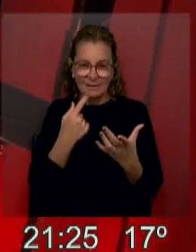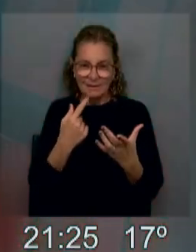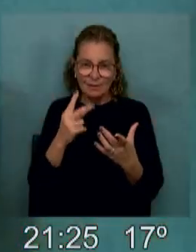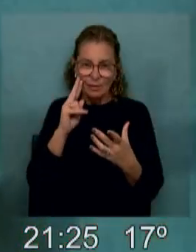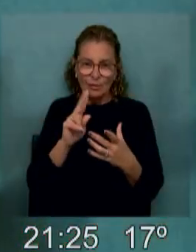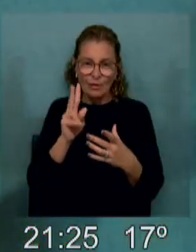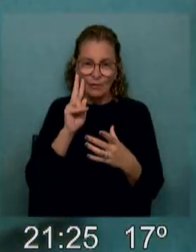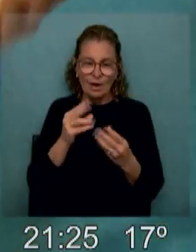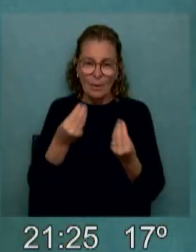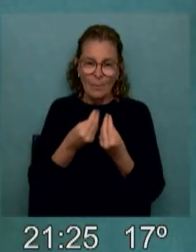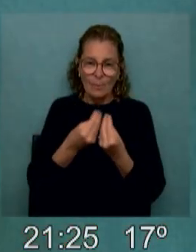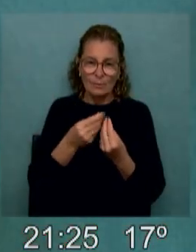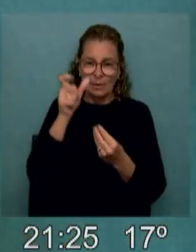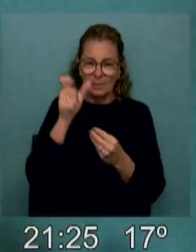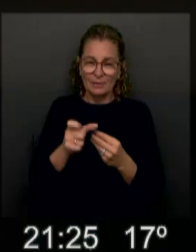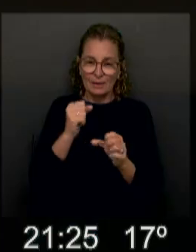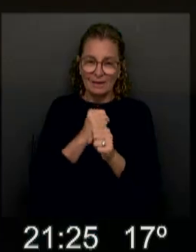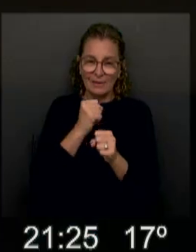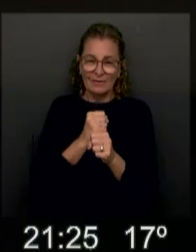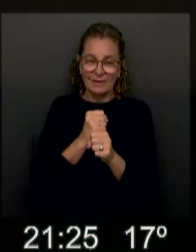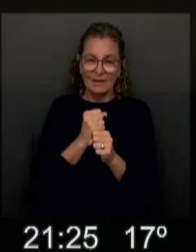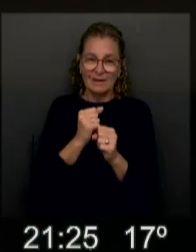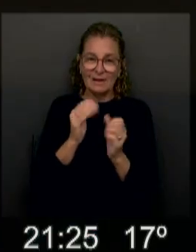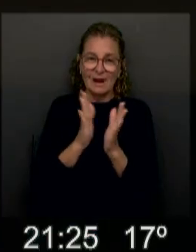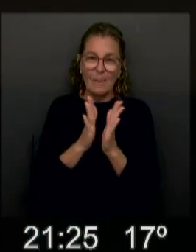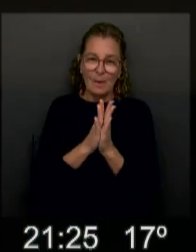ve, pero hay mucha gente trabajando. Sí. El aplauso era para ellos.